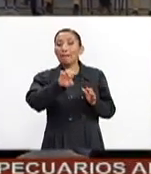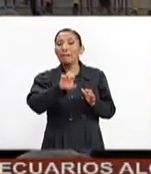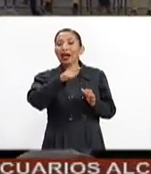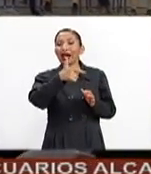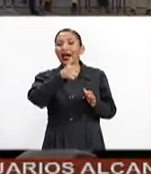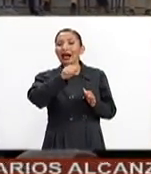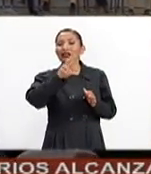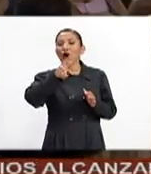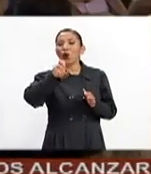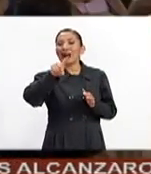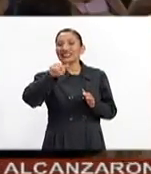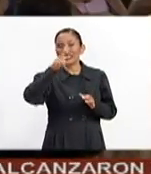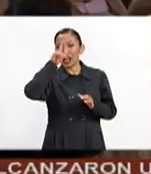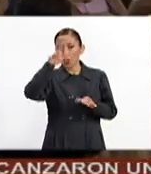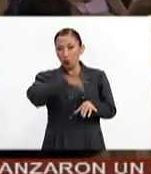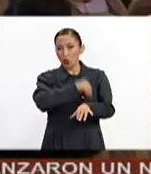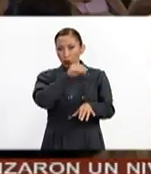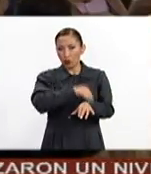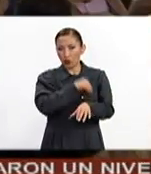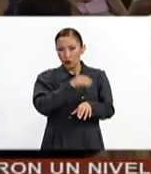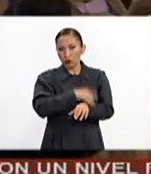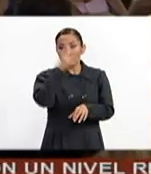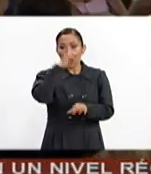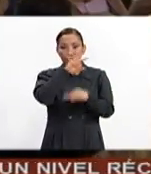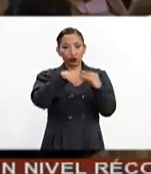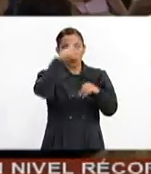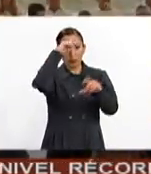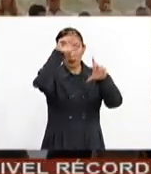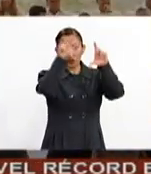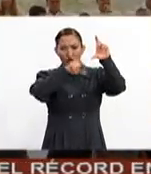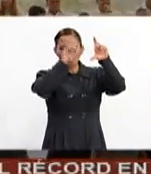megawatts de energía eléctrica para todo el